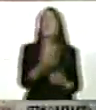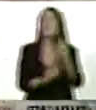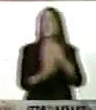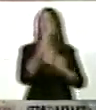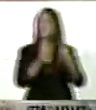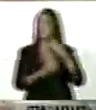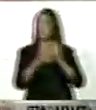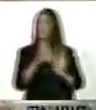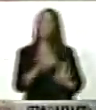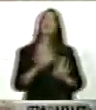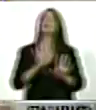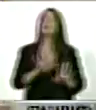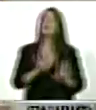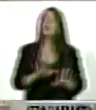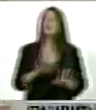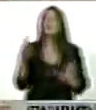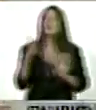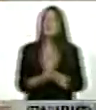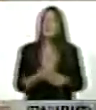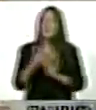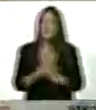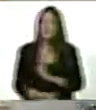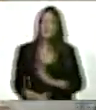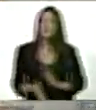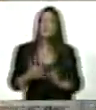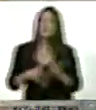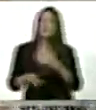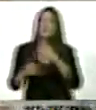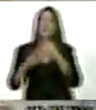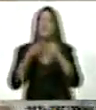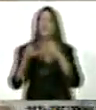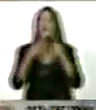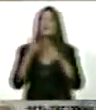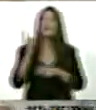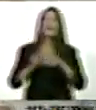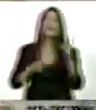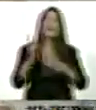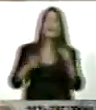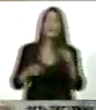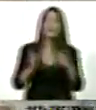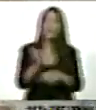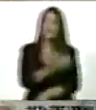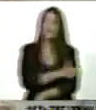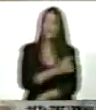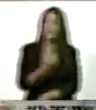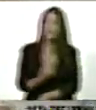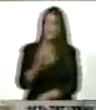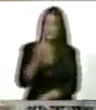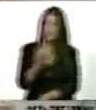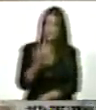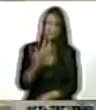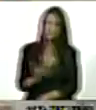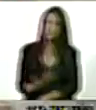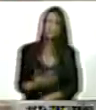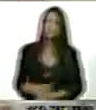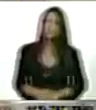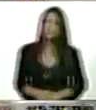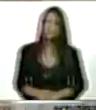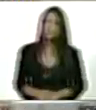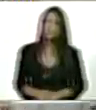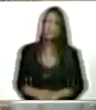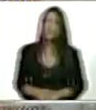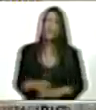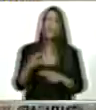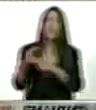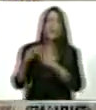por las preguntas, sino por el reflejo de las declaraciones de algunos personeros de la derecha. Lo primero es la cabra esa de que los créditos